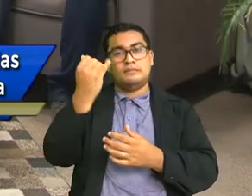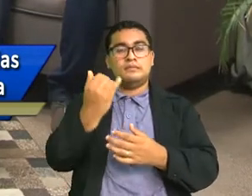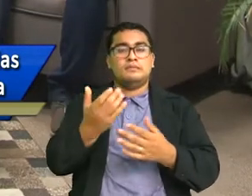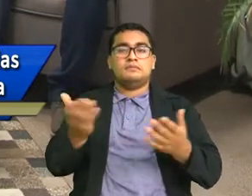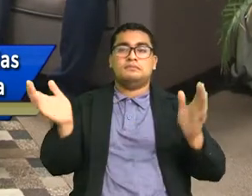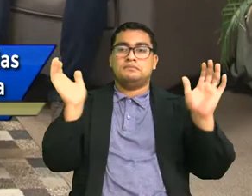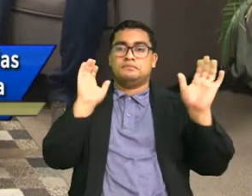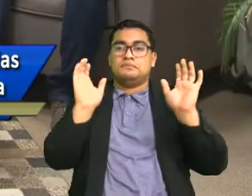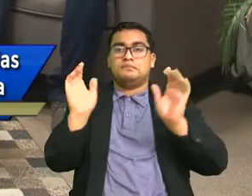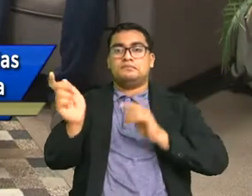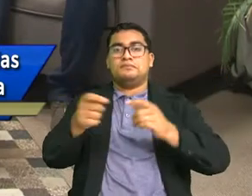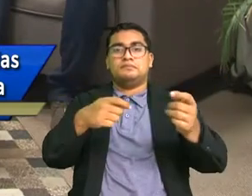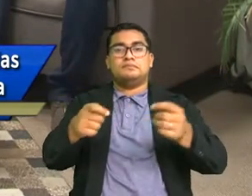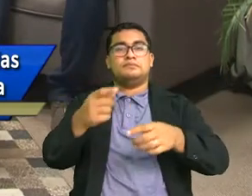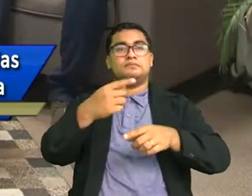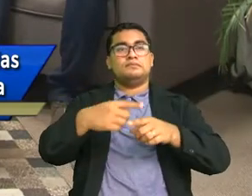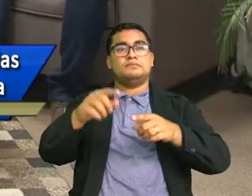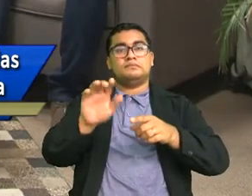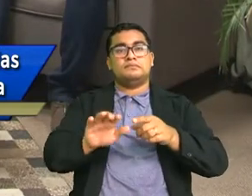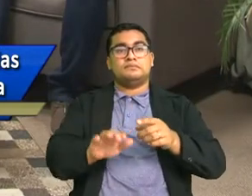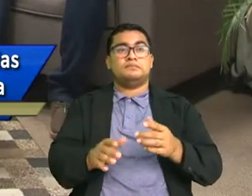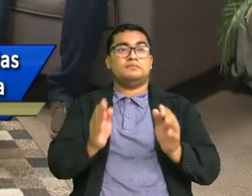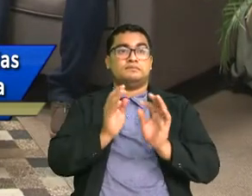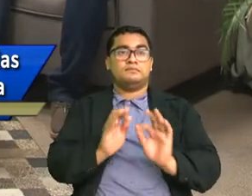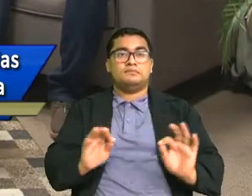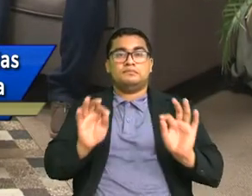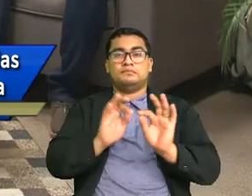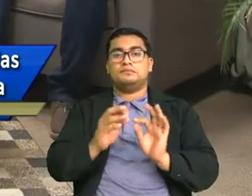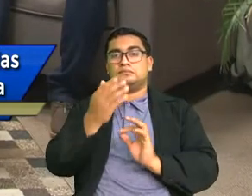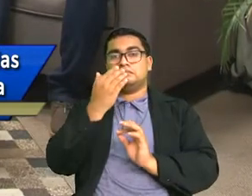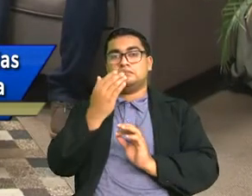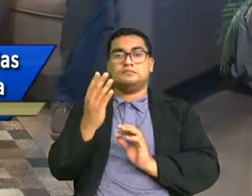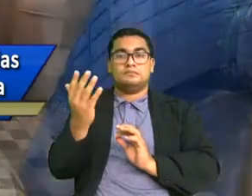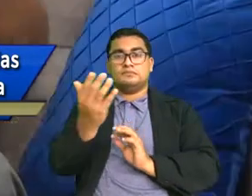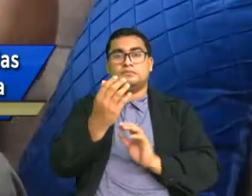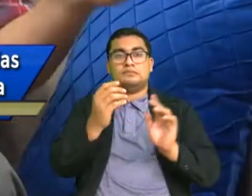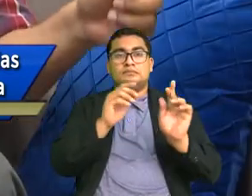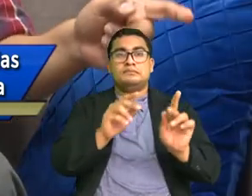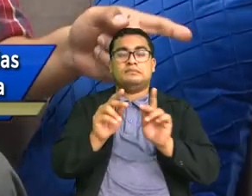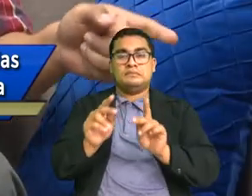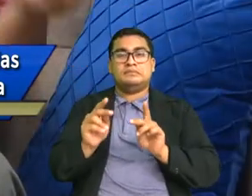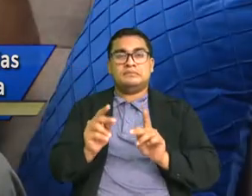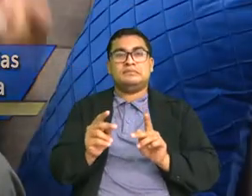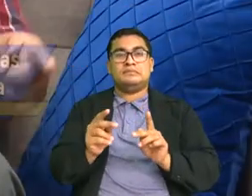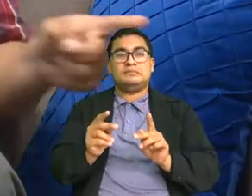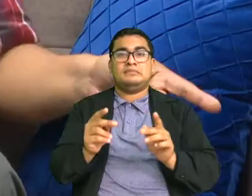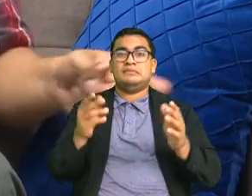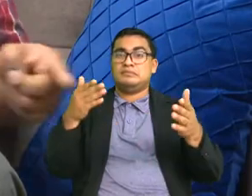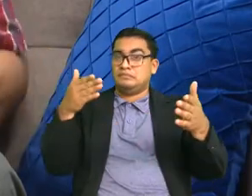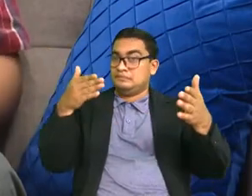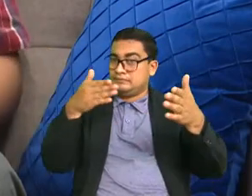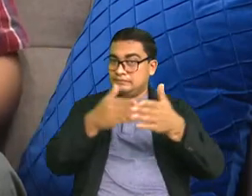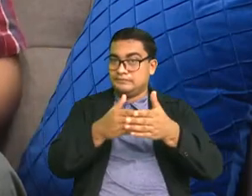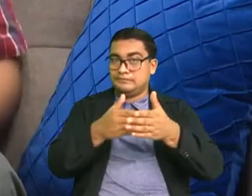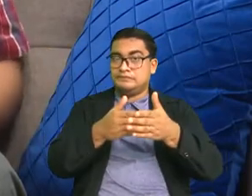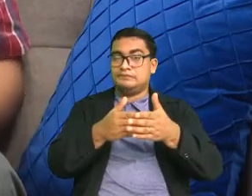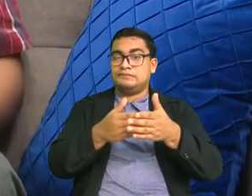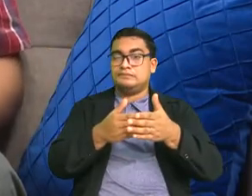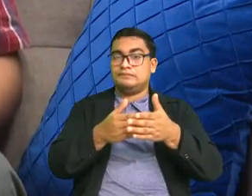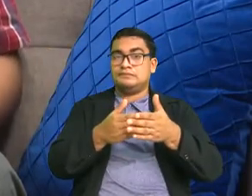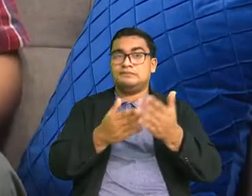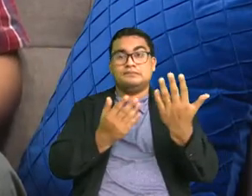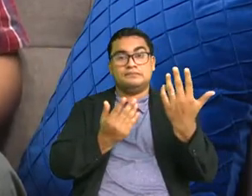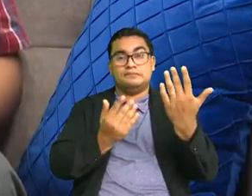mercados de un precio justo y además accesible para todos los productores de las regiones en las que se está en desarrollo tenemos que hacer una nueva pausa compañeros